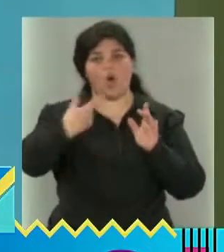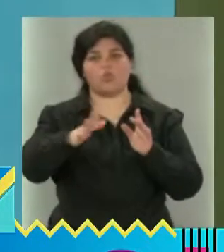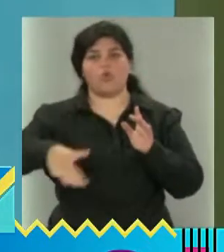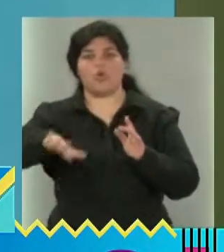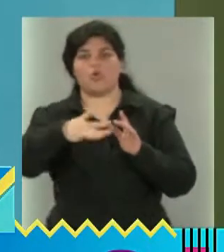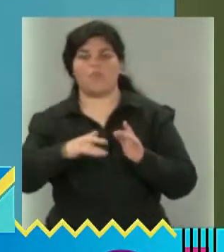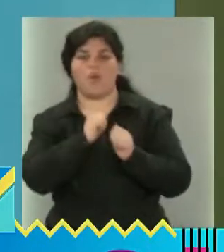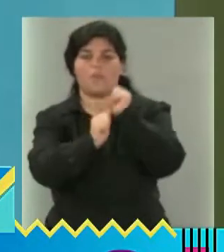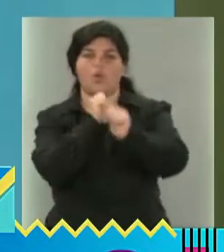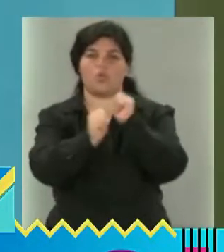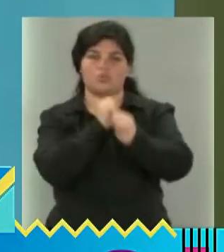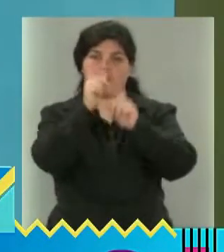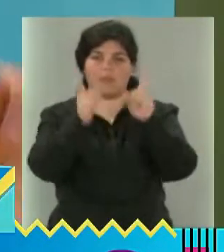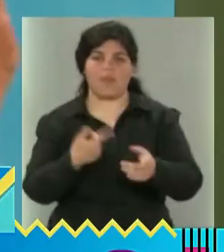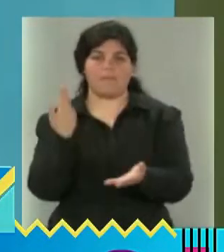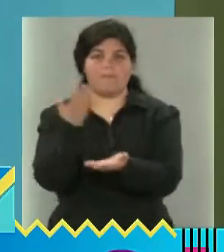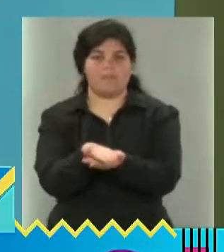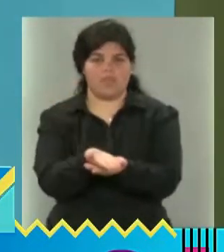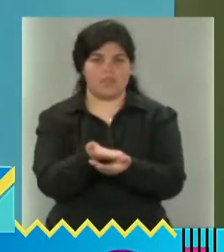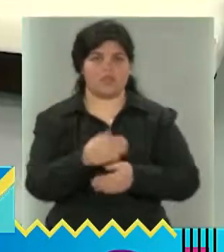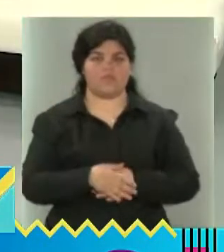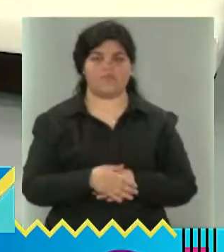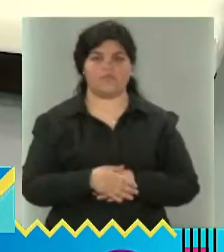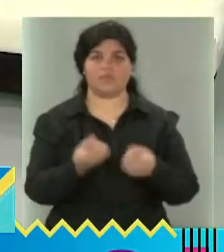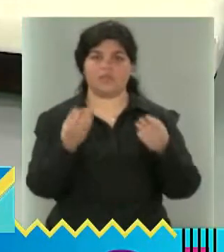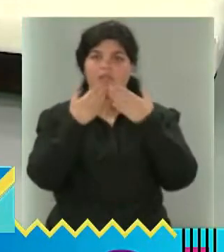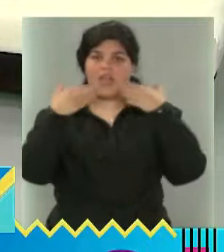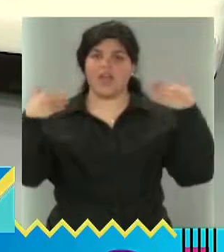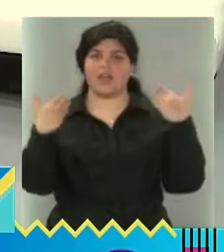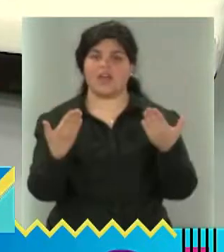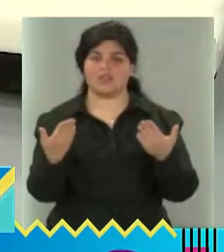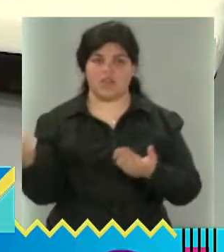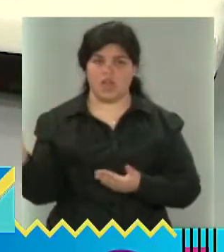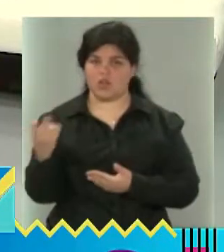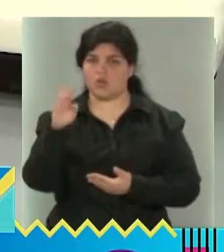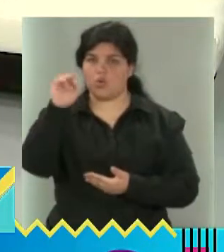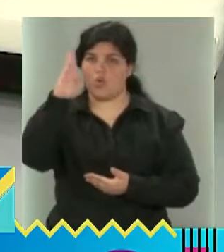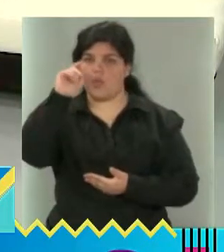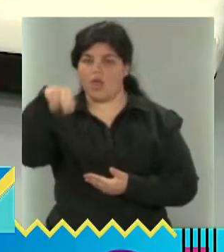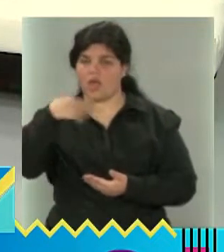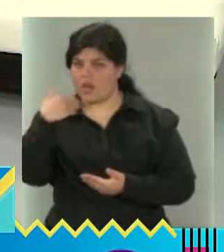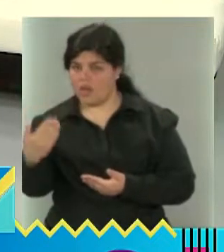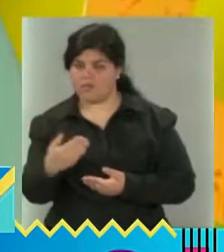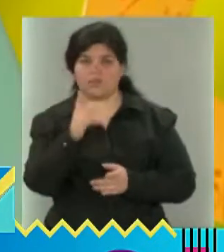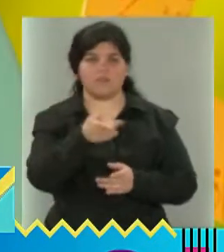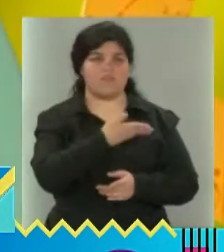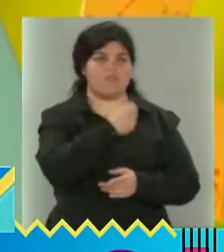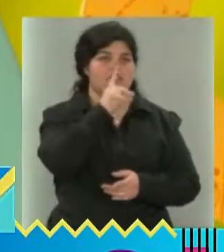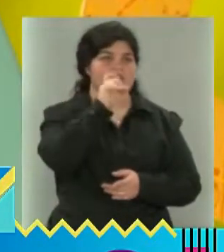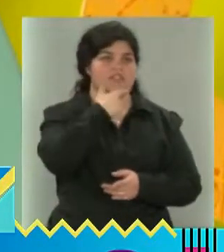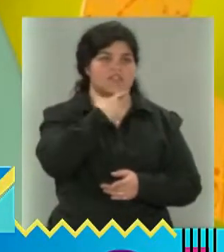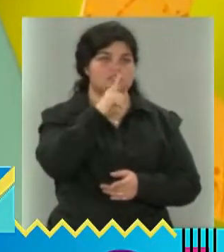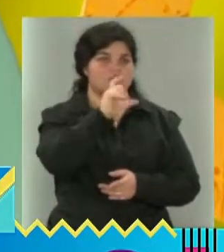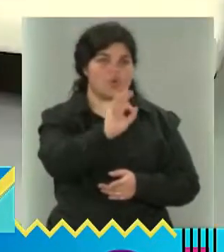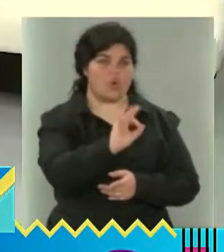también productivos, bueno, ¿cuál es el pedido? Les agradezco mucho, Rubén, por haber estado aquí presente, muchísimas gracias. Francisco, muchísimas gracias por haber